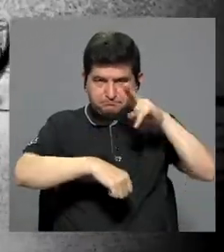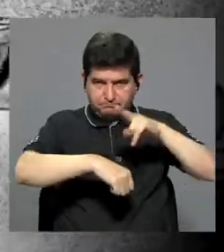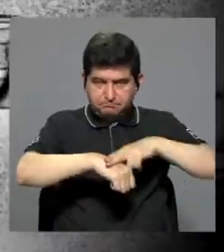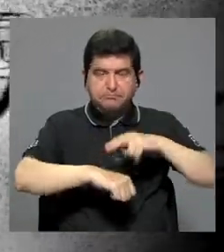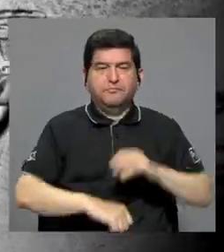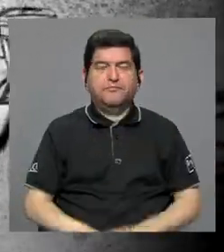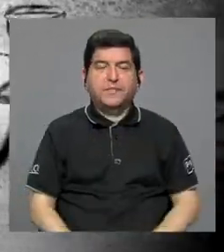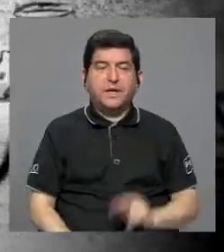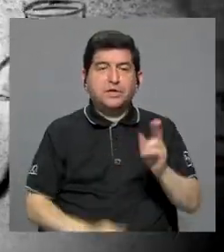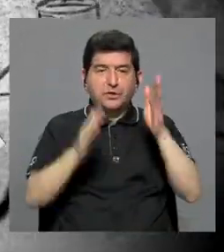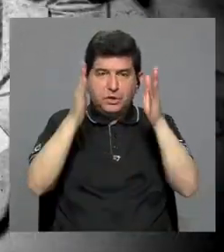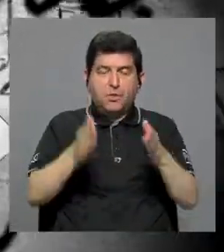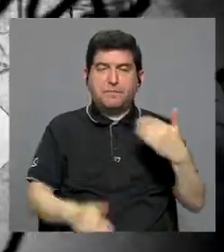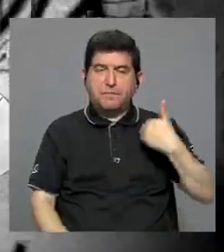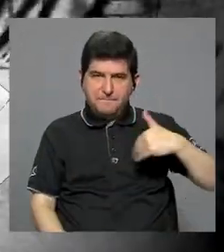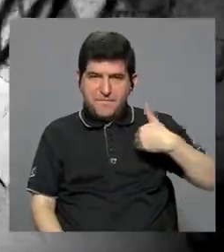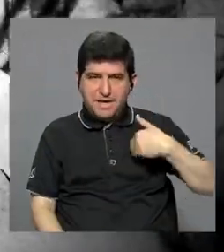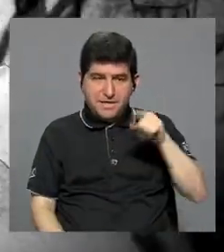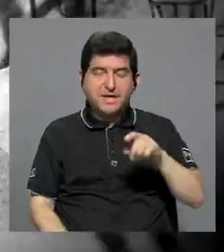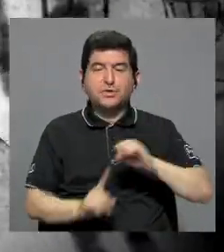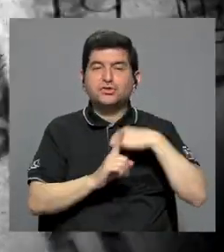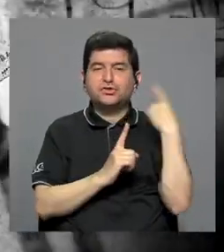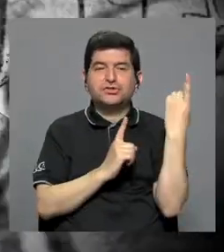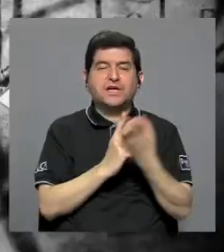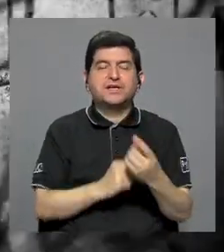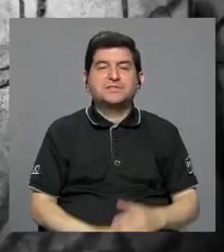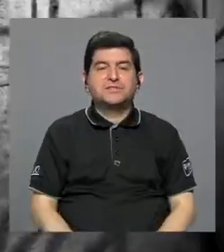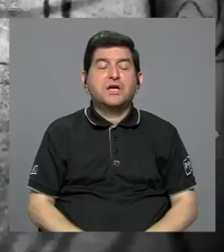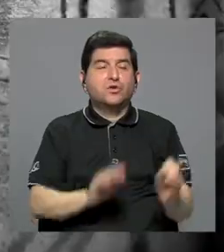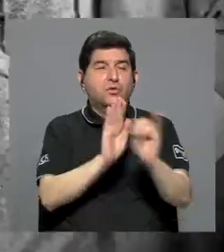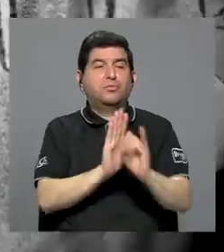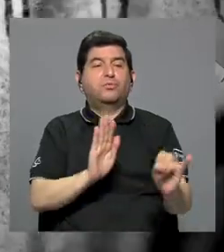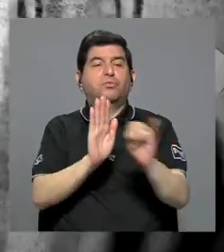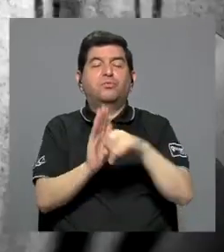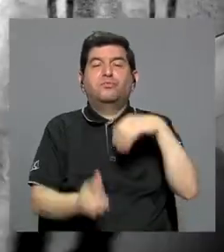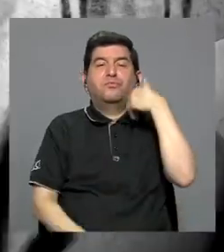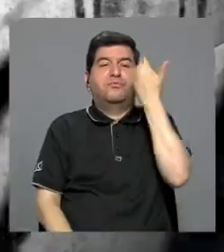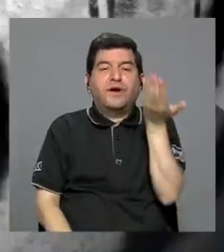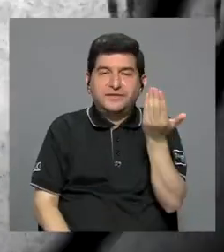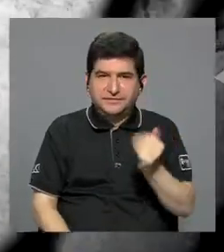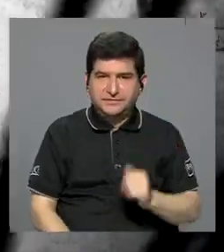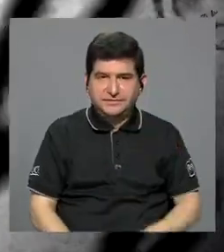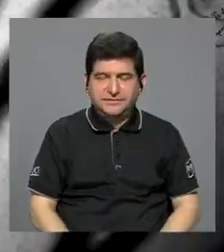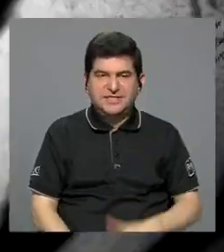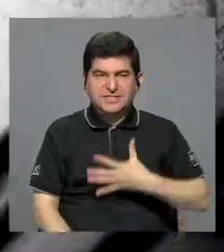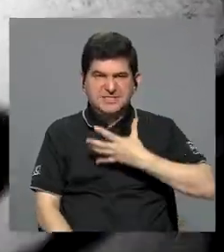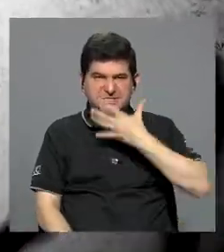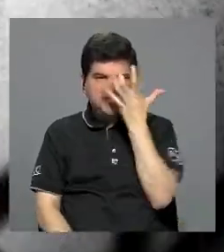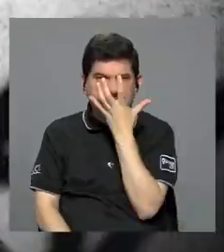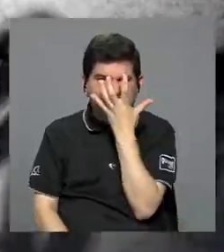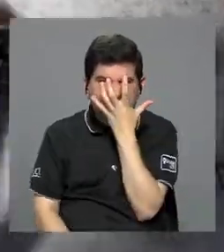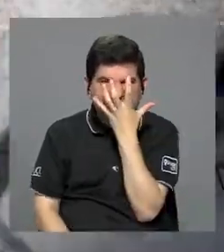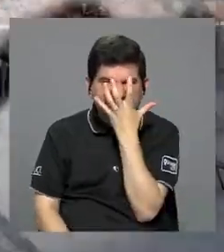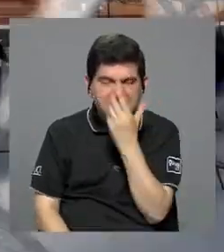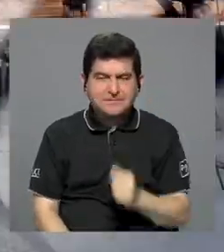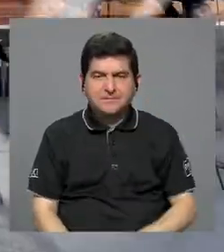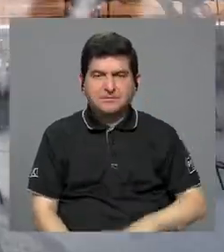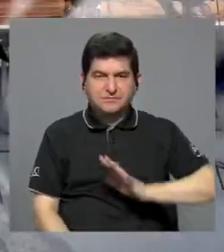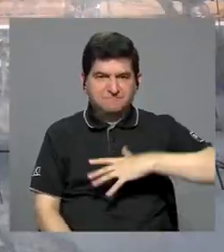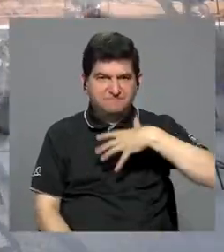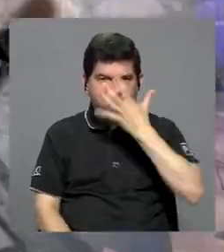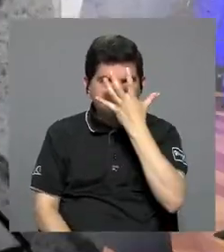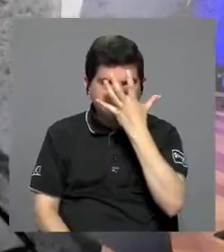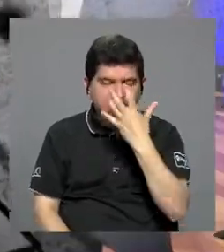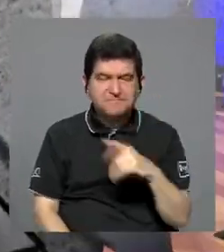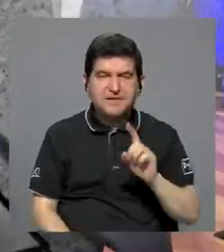los compañeros varones en esta sociedad se pueden identificar con más facilidad, que es el enojo, ¿verdad? Y el enojo que